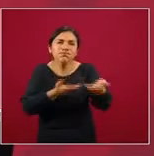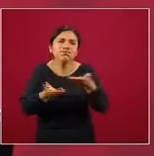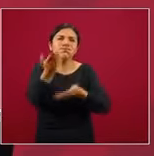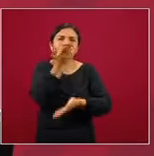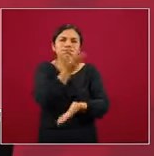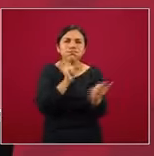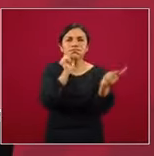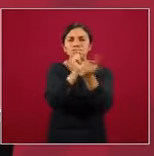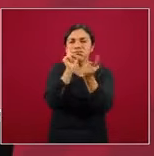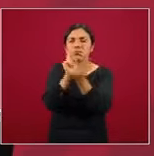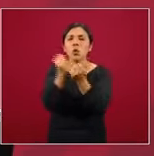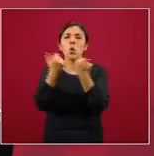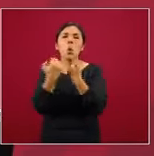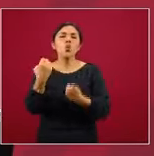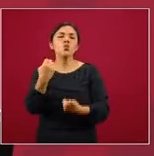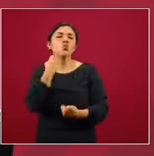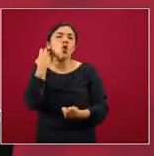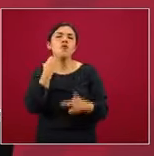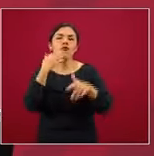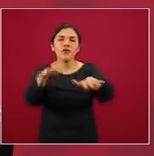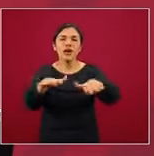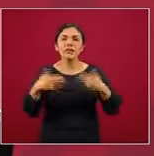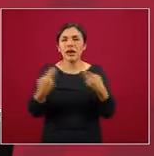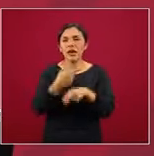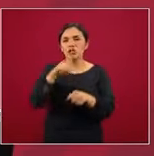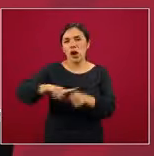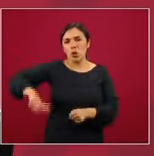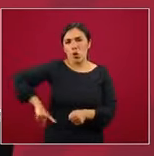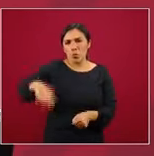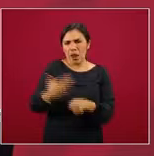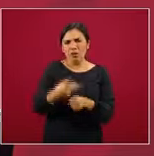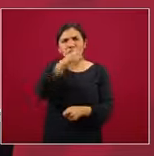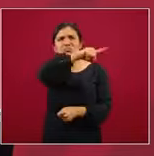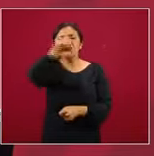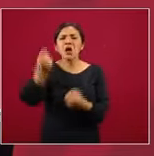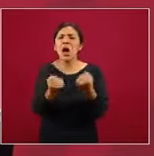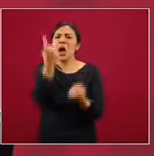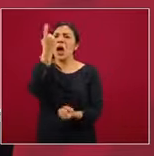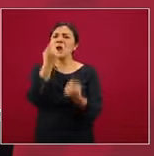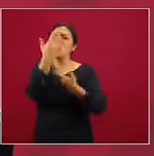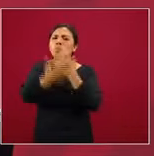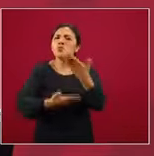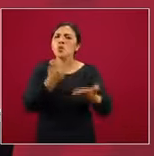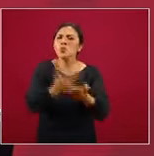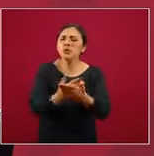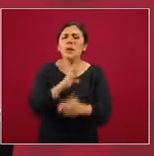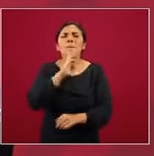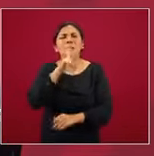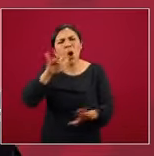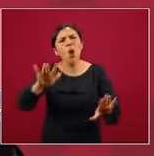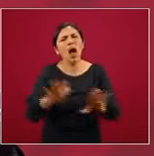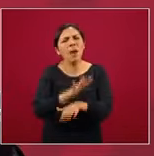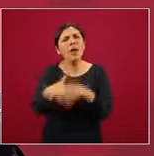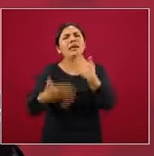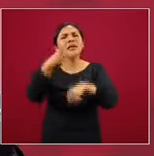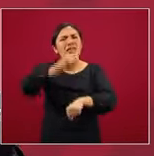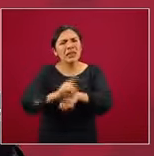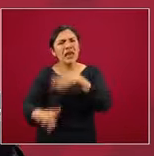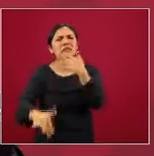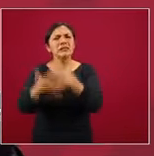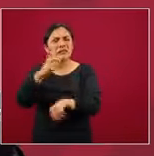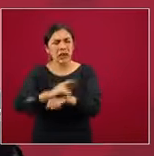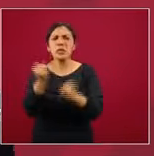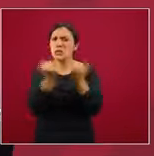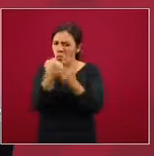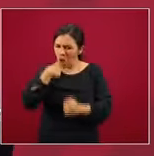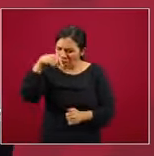con la Conferencia Nacional de Gobernadores hubo propuestas de que fuera quincenal. Eso también ya lo habíamos